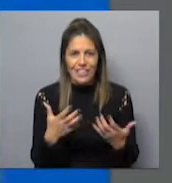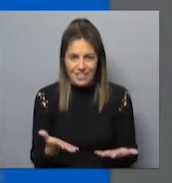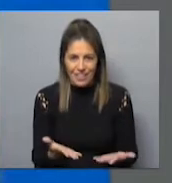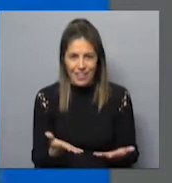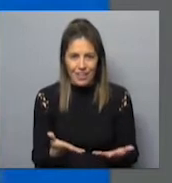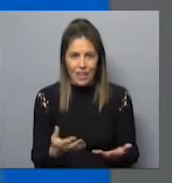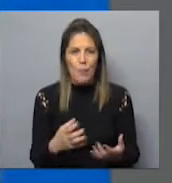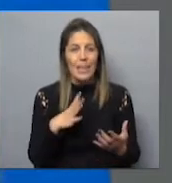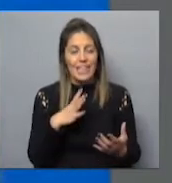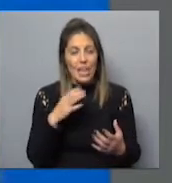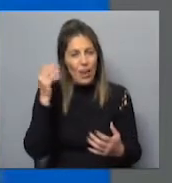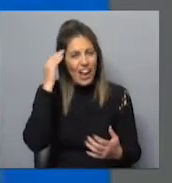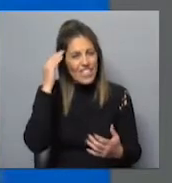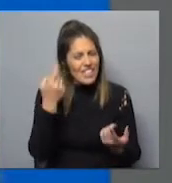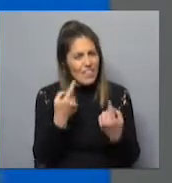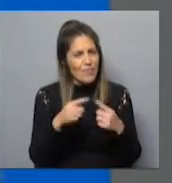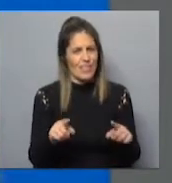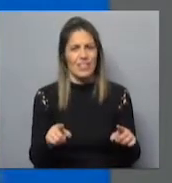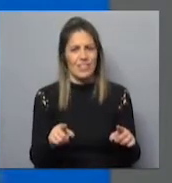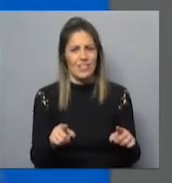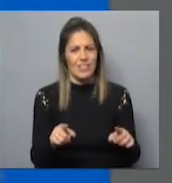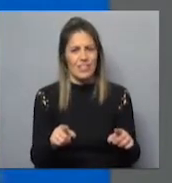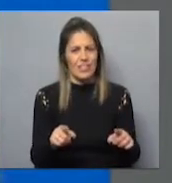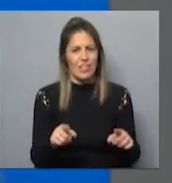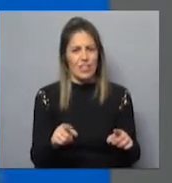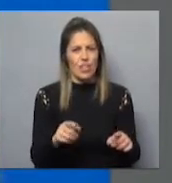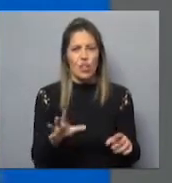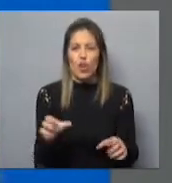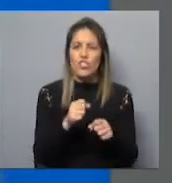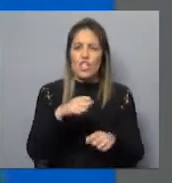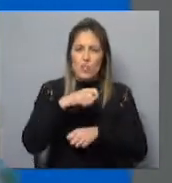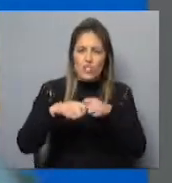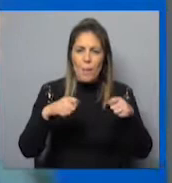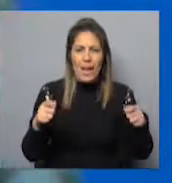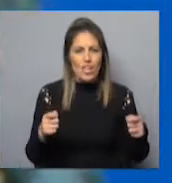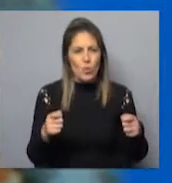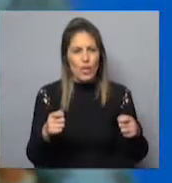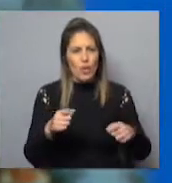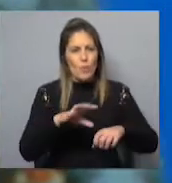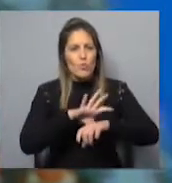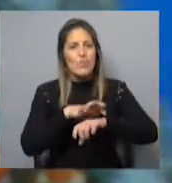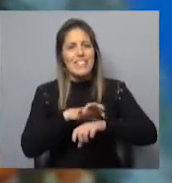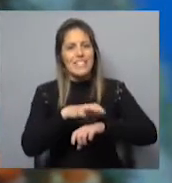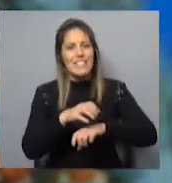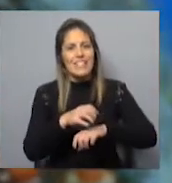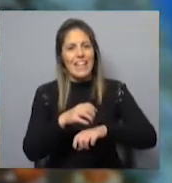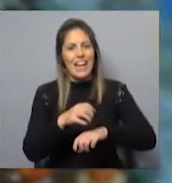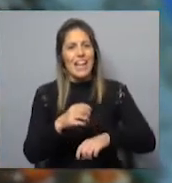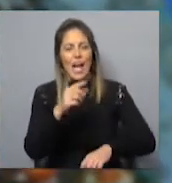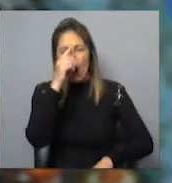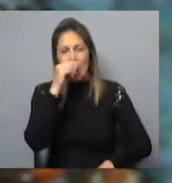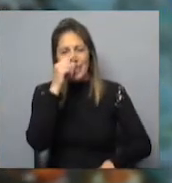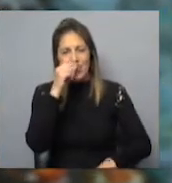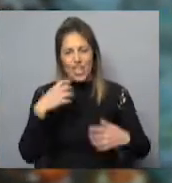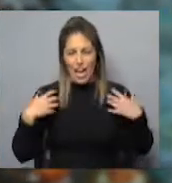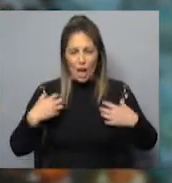va a tener otra cabeza dice no conseguimos el pañuelo y le puse una cinta amarilla a la mochila y